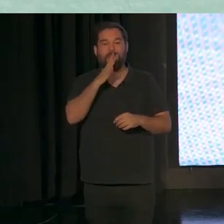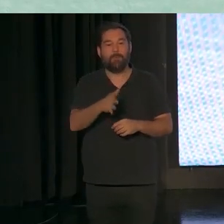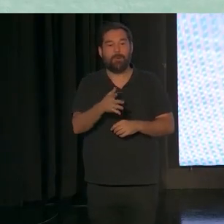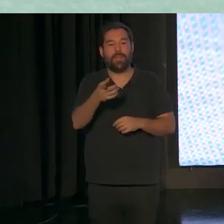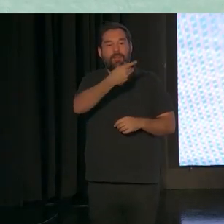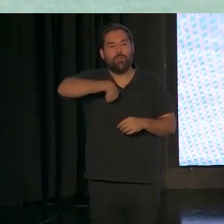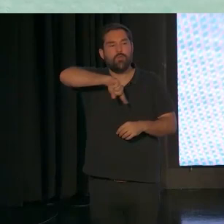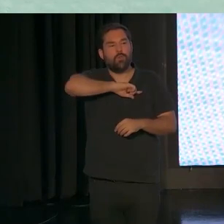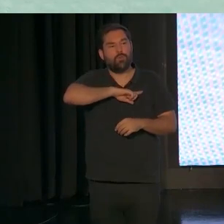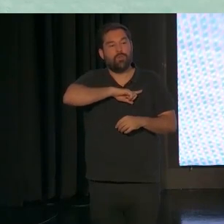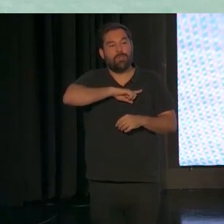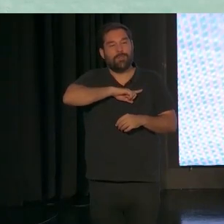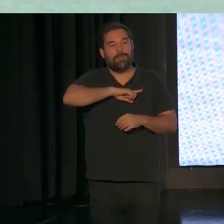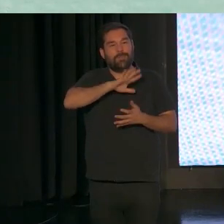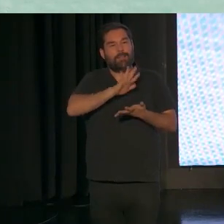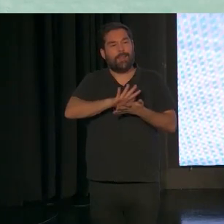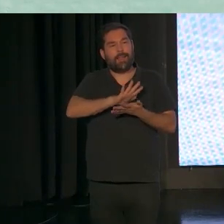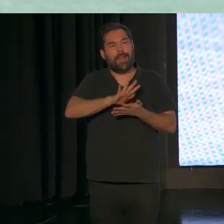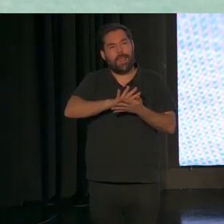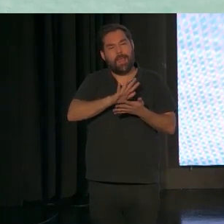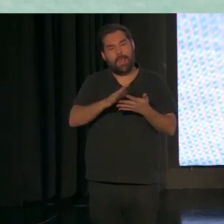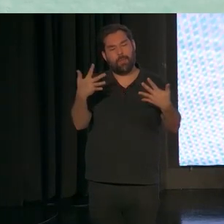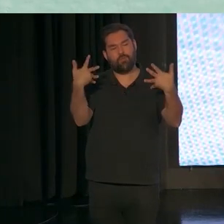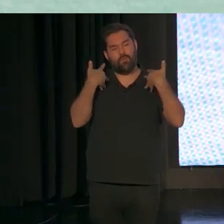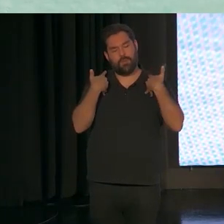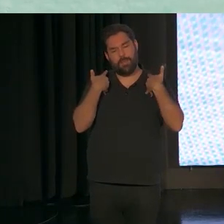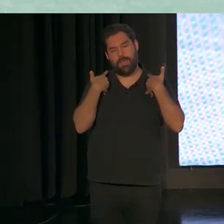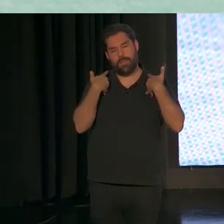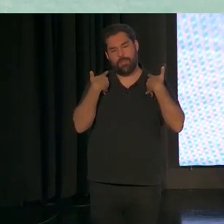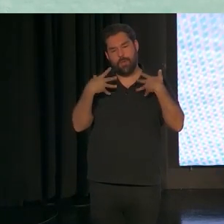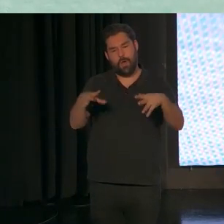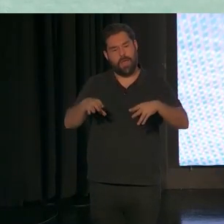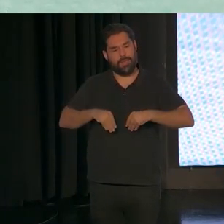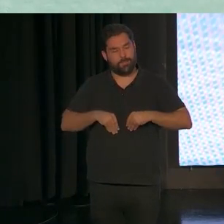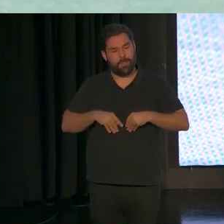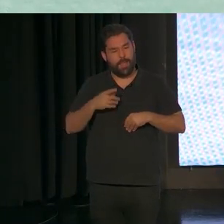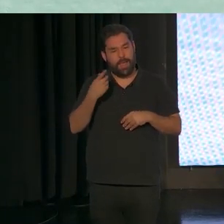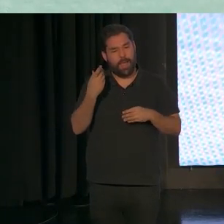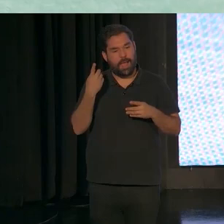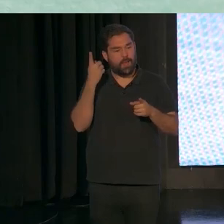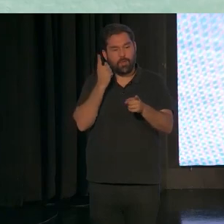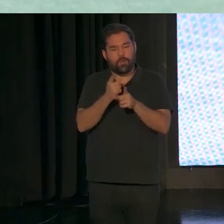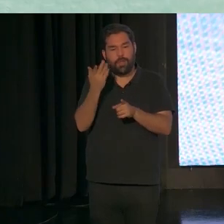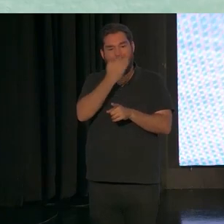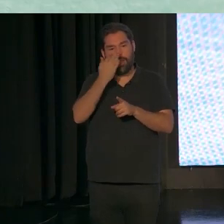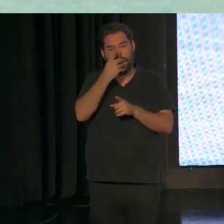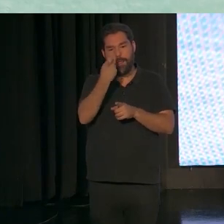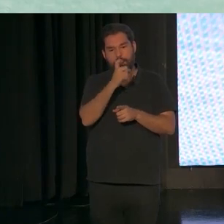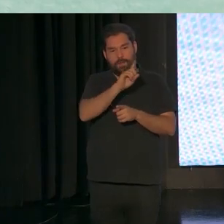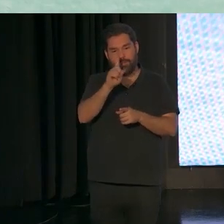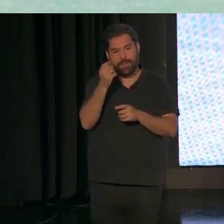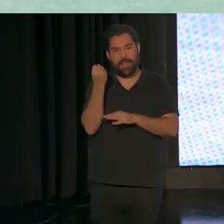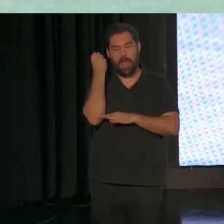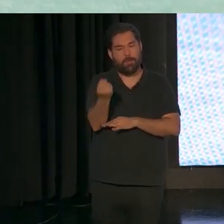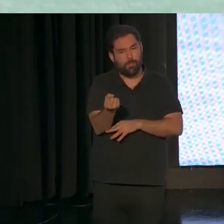No tenemos que conformarnos con este sufrimiento ante la escolarización las cosas se pueden hacer de otro modo los apoyos se